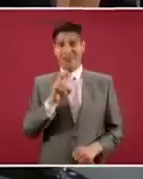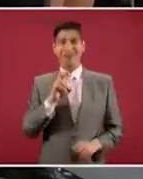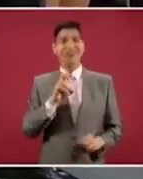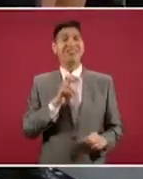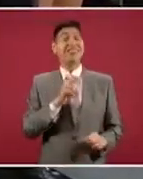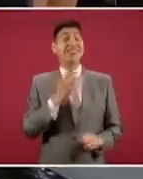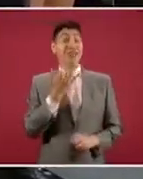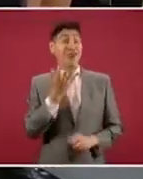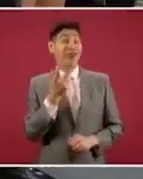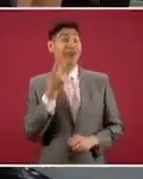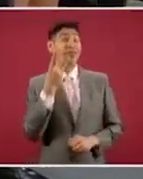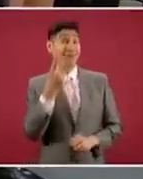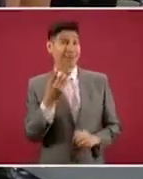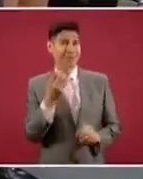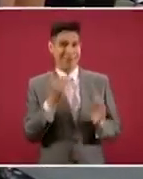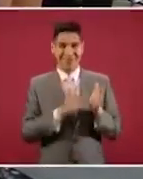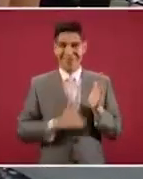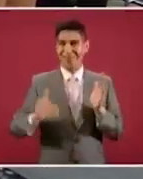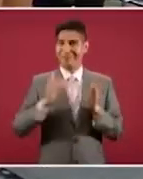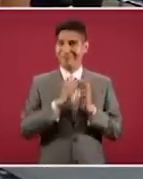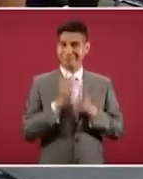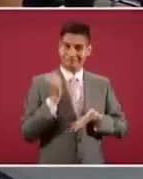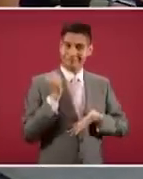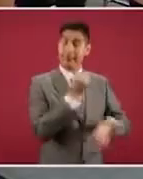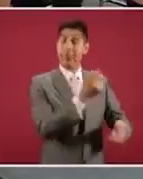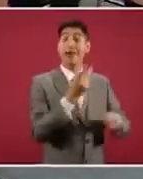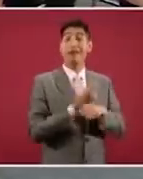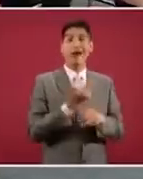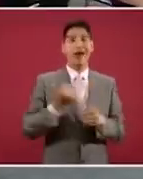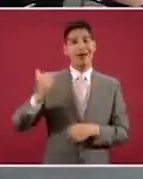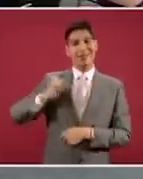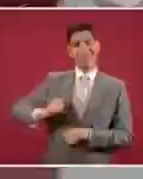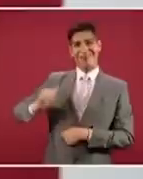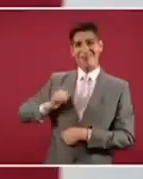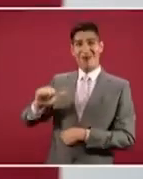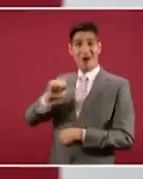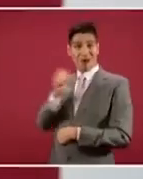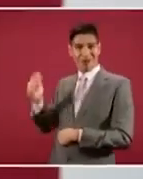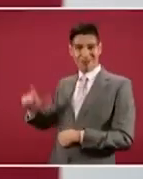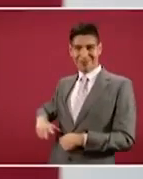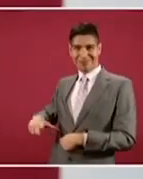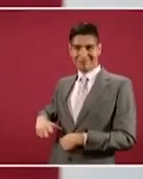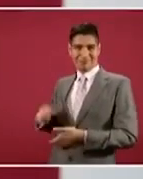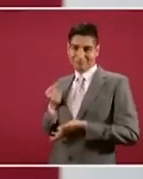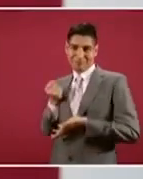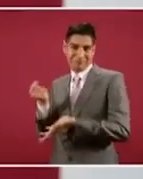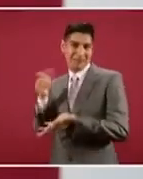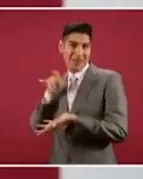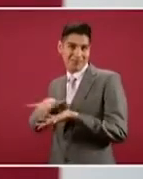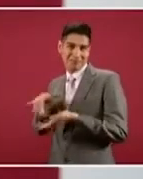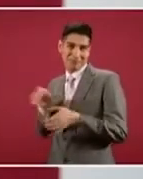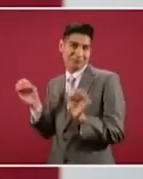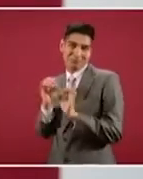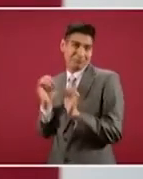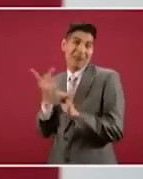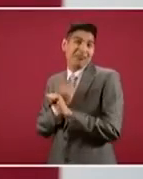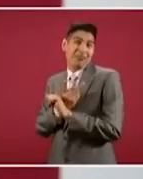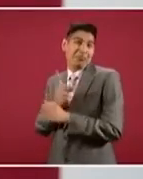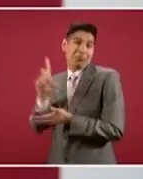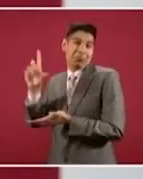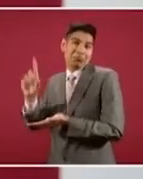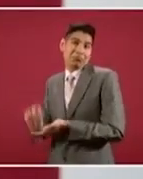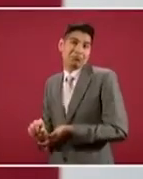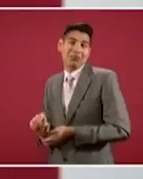contrasta con los gobiernos neoliberales que menospreciaron la ciencia y terminaron reduciendo a